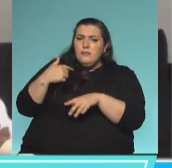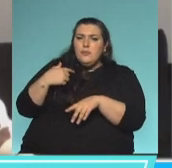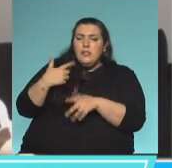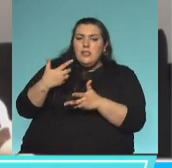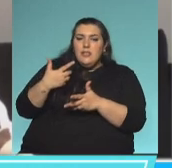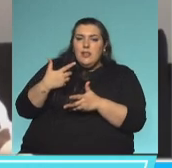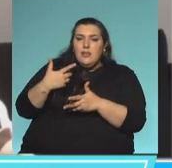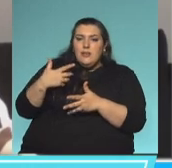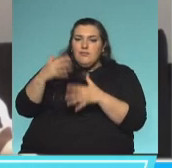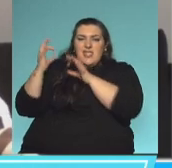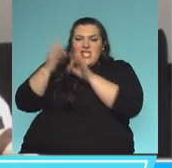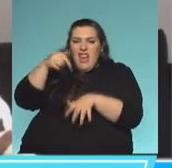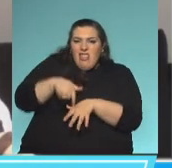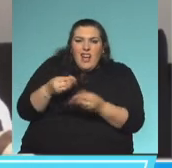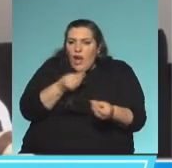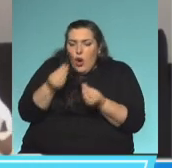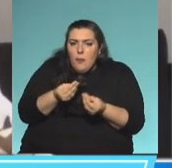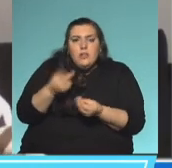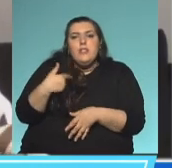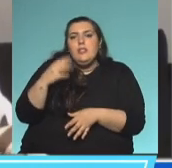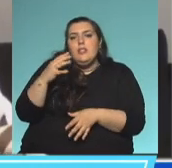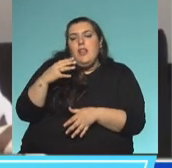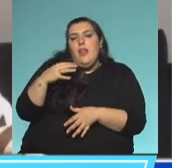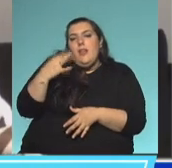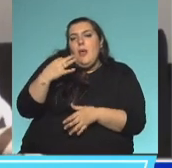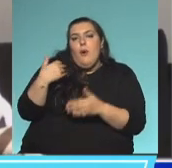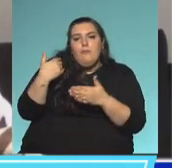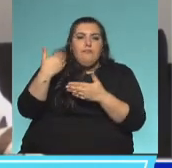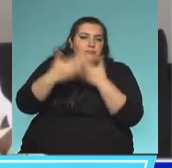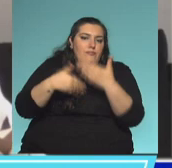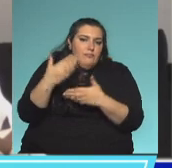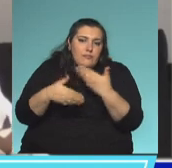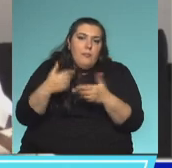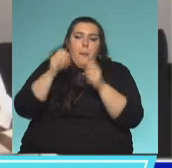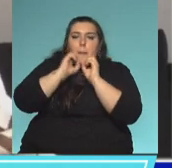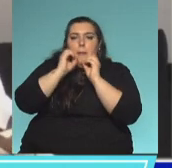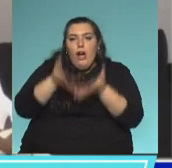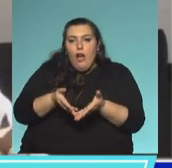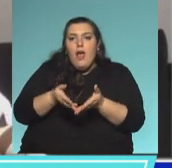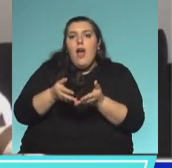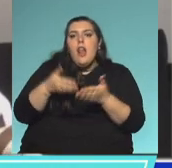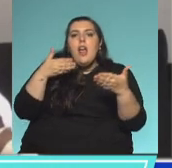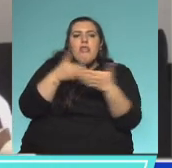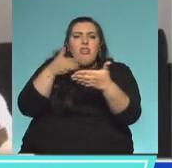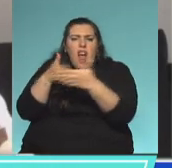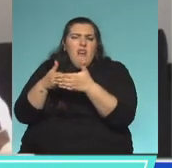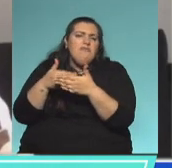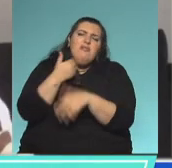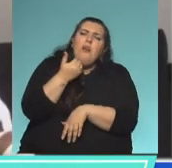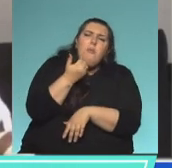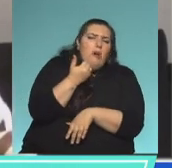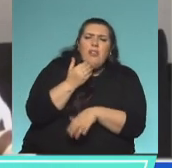no desaprovechar ninguna oportunidad, así que seguir metiéndole, no importa los objetivos, los obstáculos y